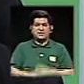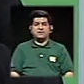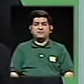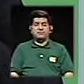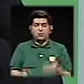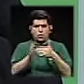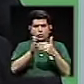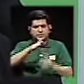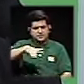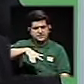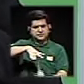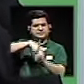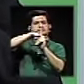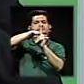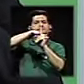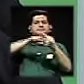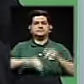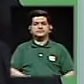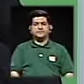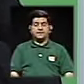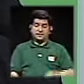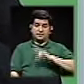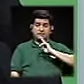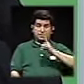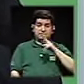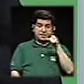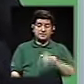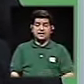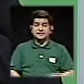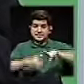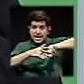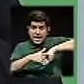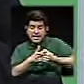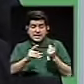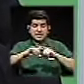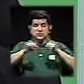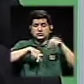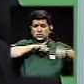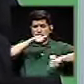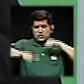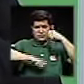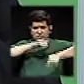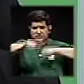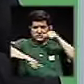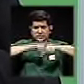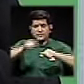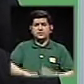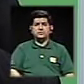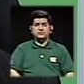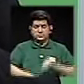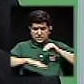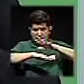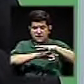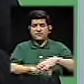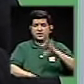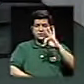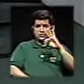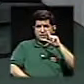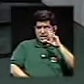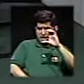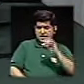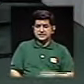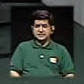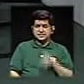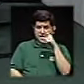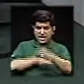resurgen y es definitivamente el germen para un montón de luchas que se han venido por efectos del tratado de libre comercio por